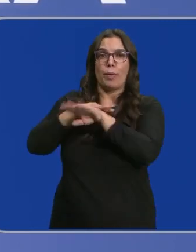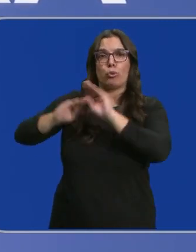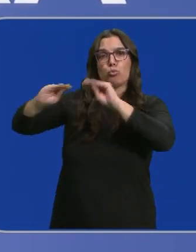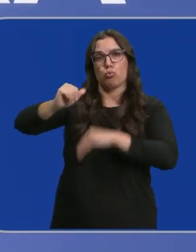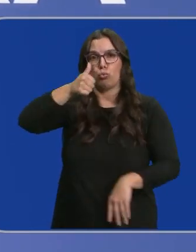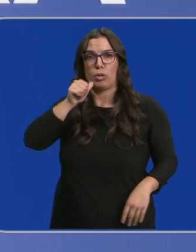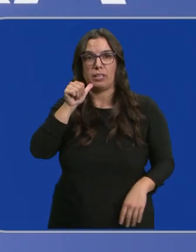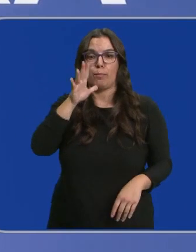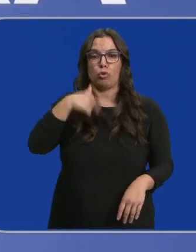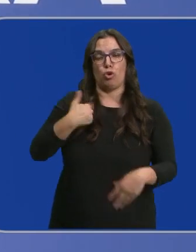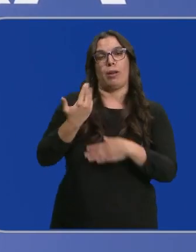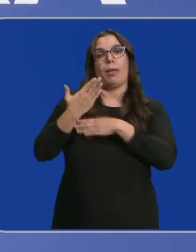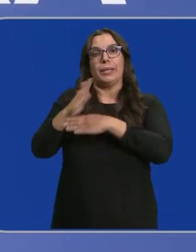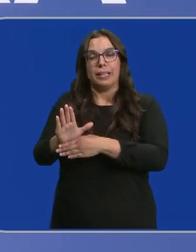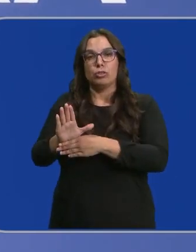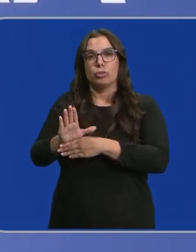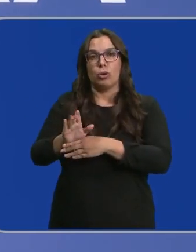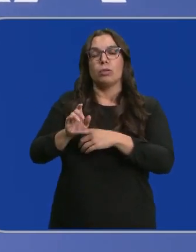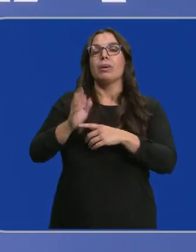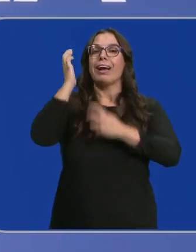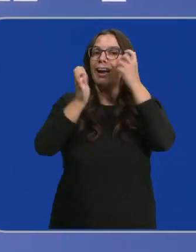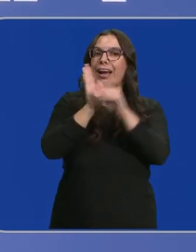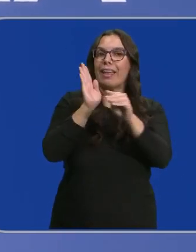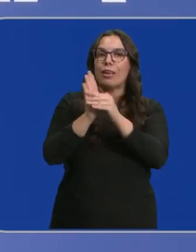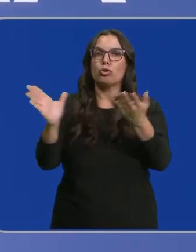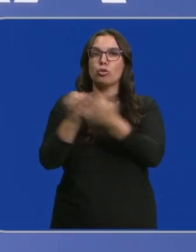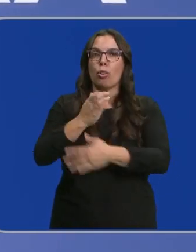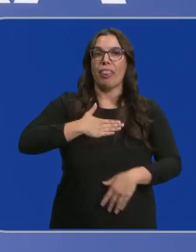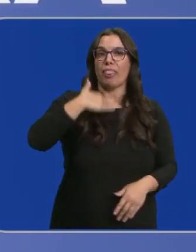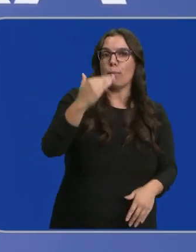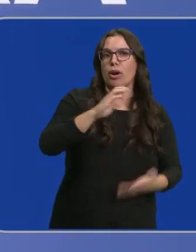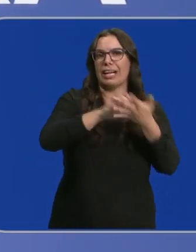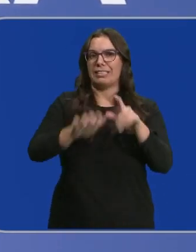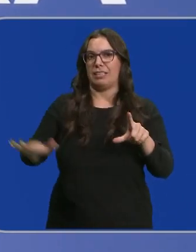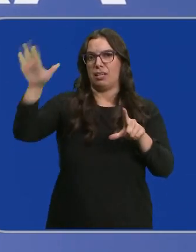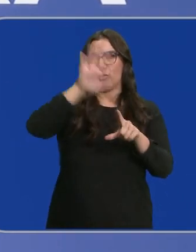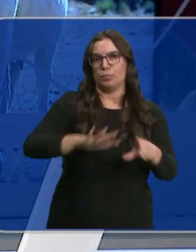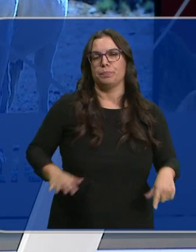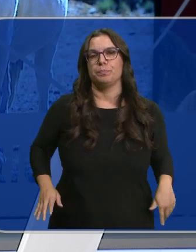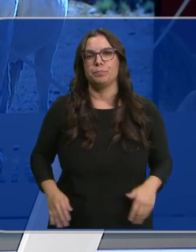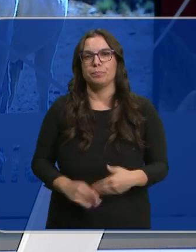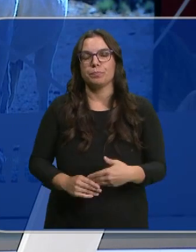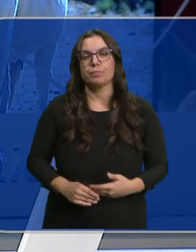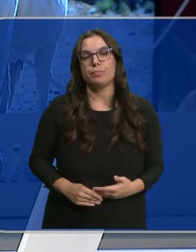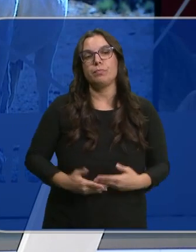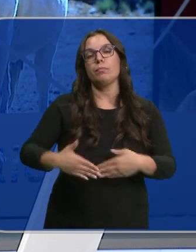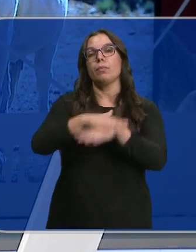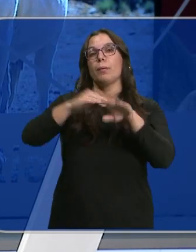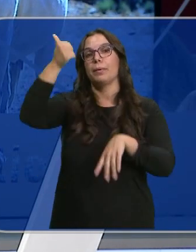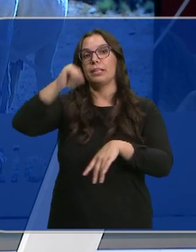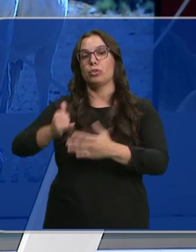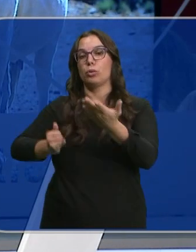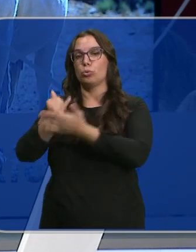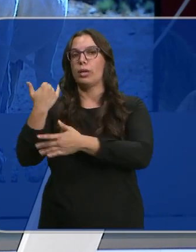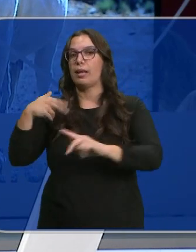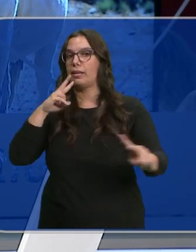Sánchez en representación de todos los ganaderos de Zamora y de Castilla y León. El ministro de Agricultura ya ha